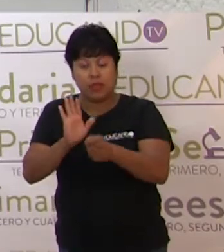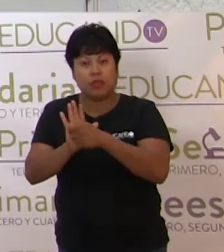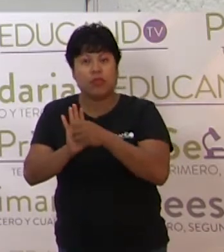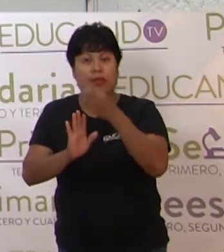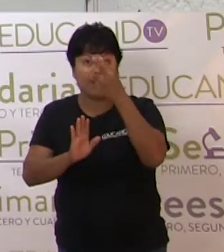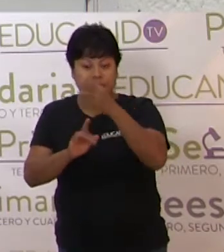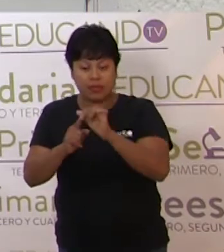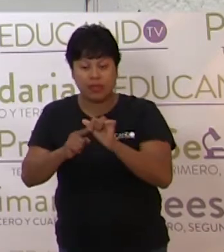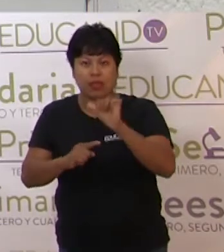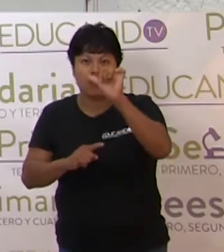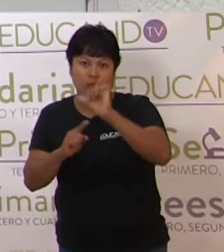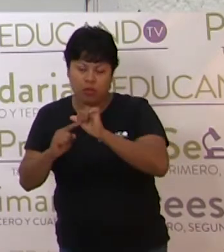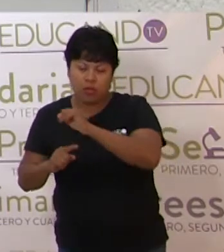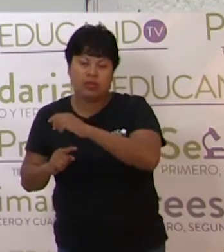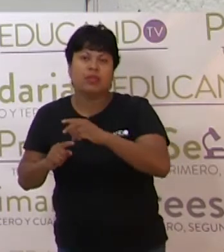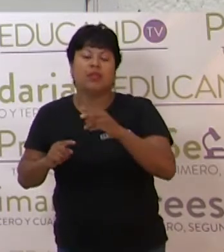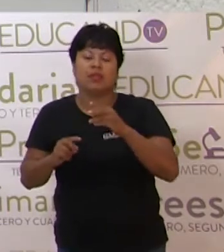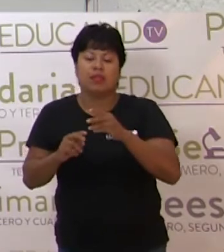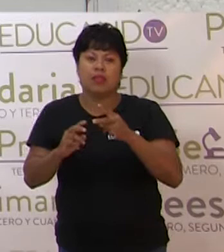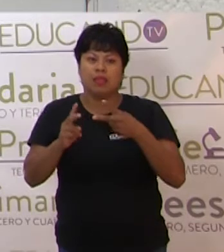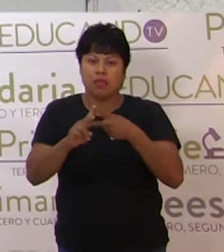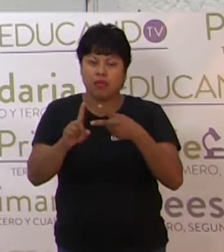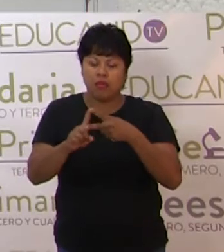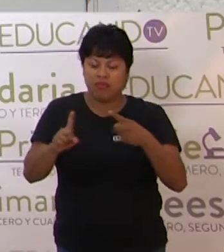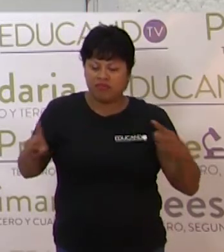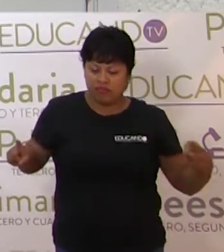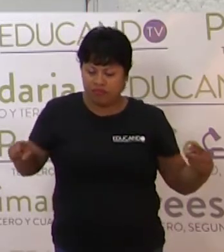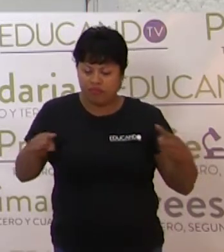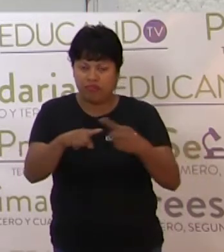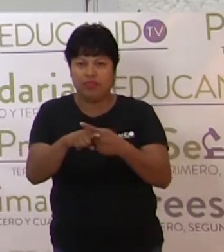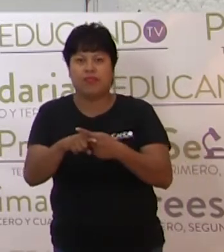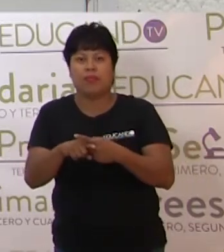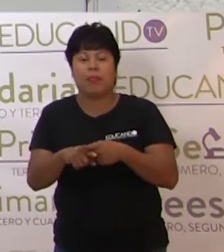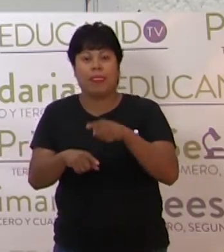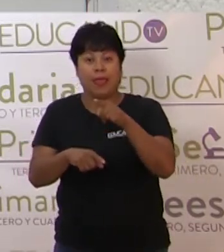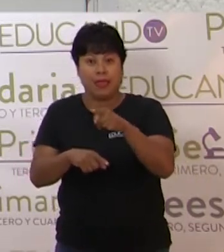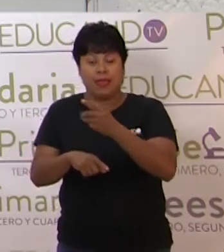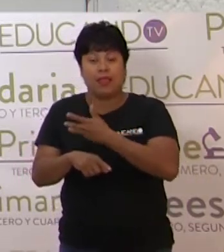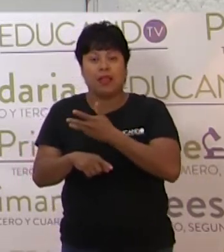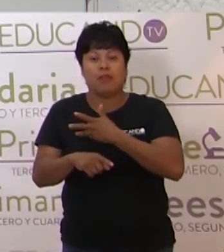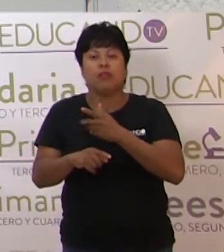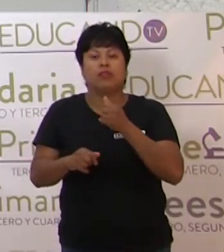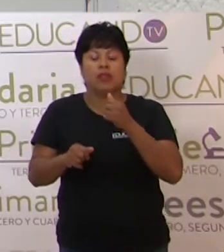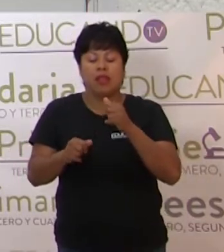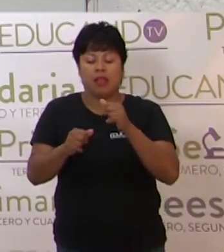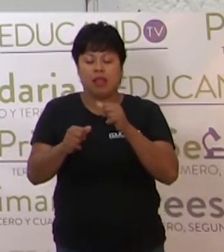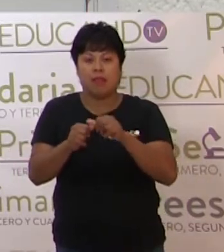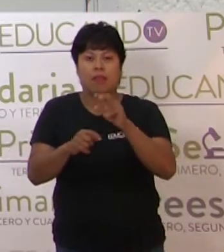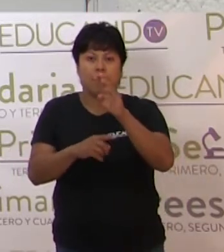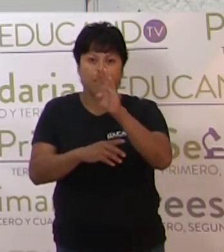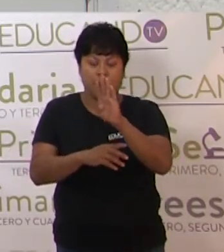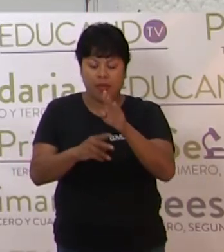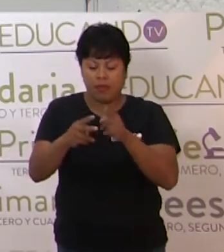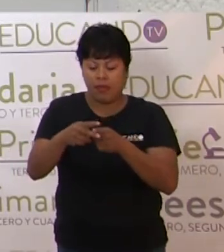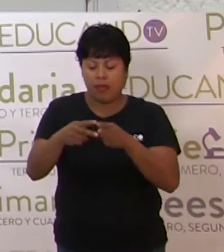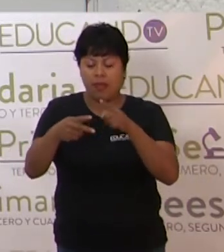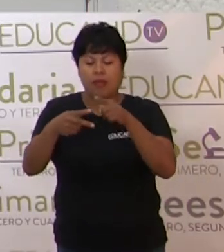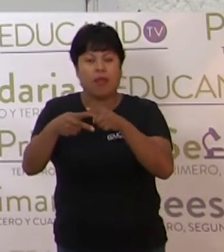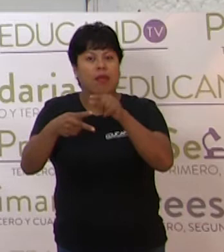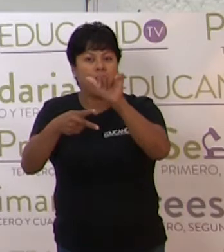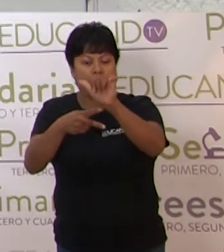alturas del triángulo se intersectan o se cruzan aquí tenemos el vértice a vértice b y vértice